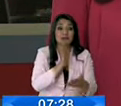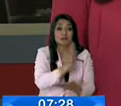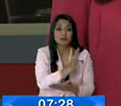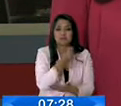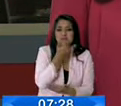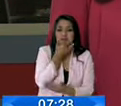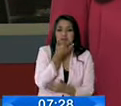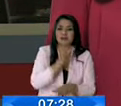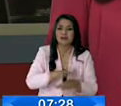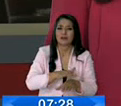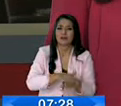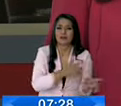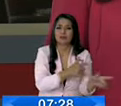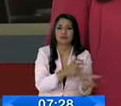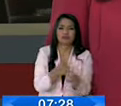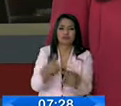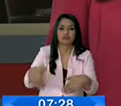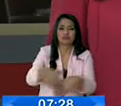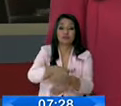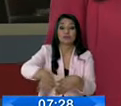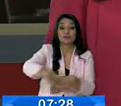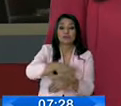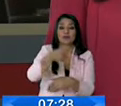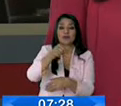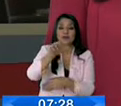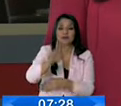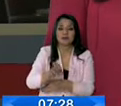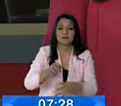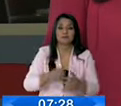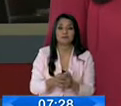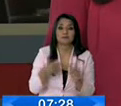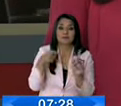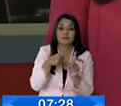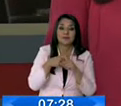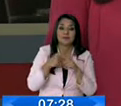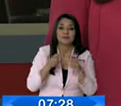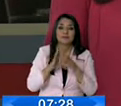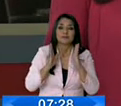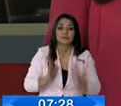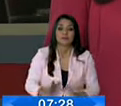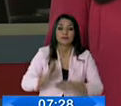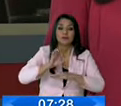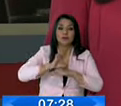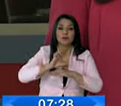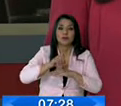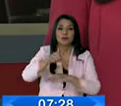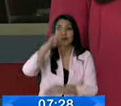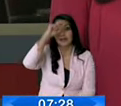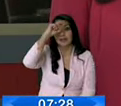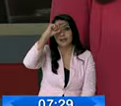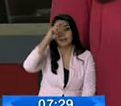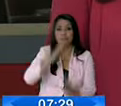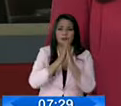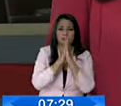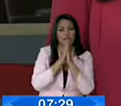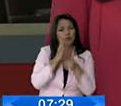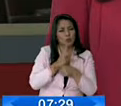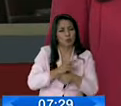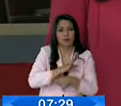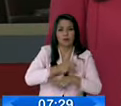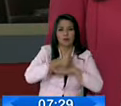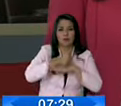los hechos de sangre en la Franja de Gaza. Patricio Zuquilanda, ex embajador de Ecuador en Egipto, también pide mesura a las